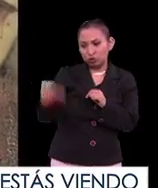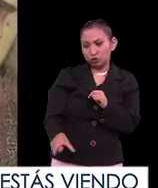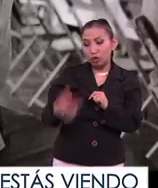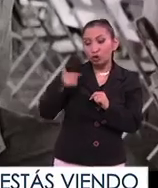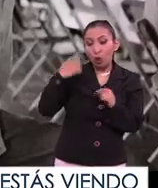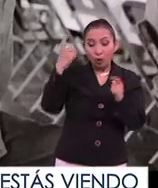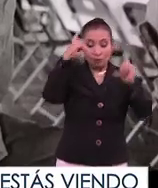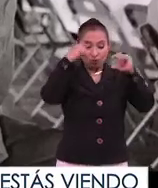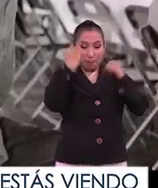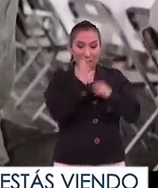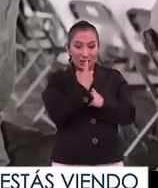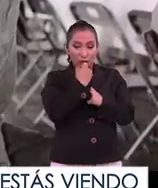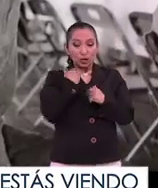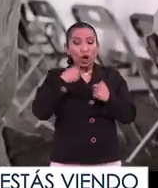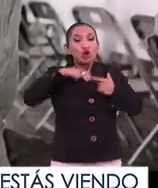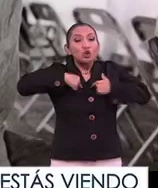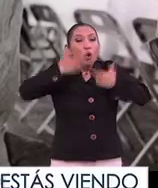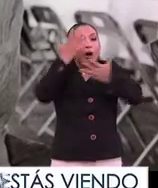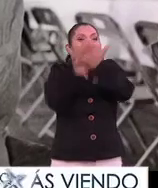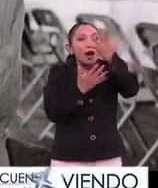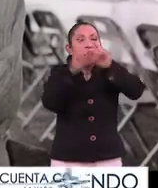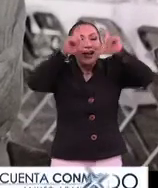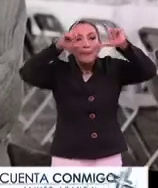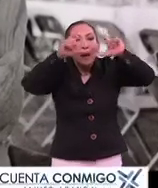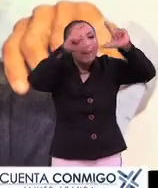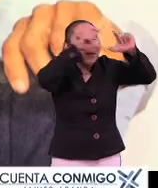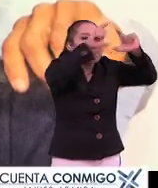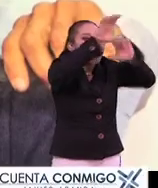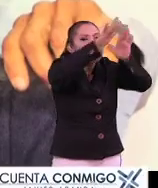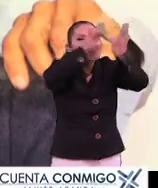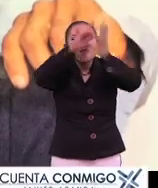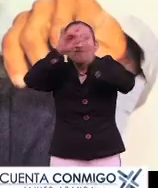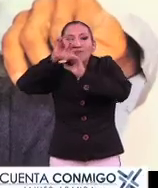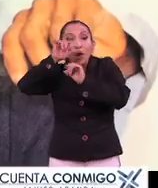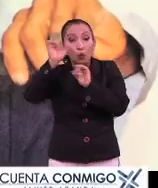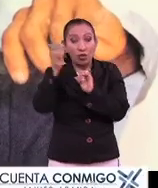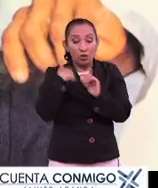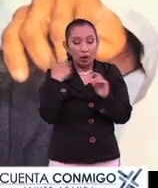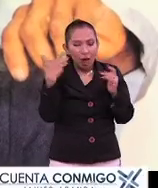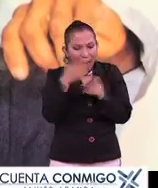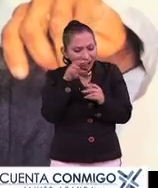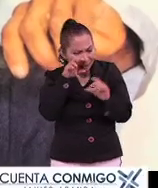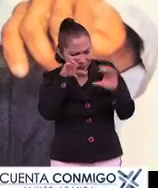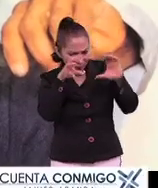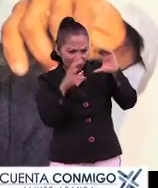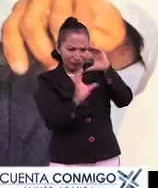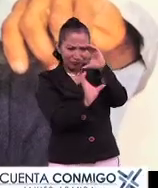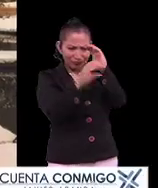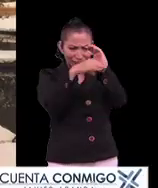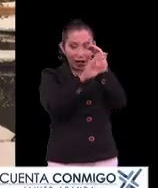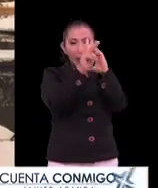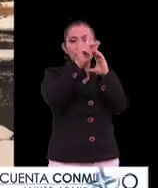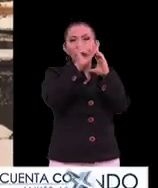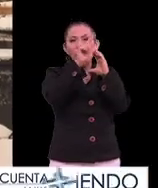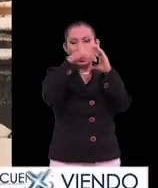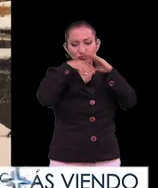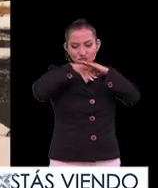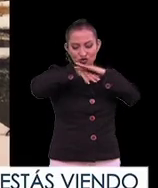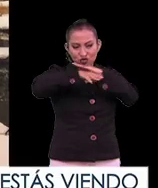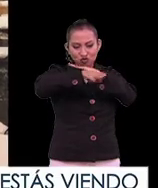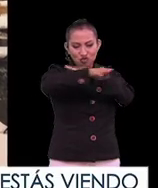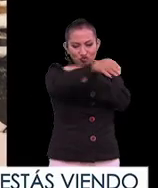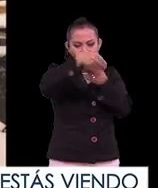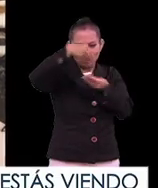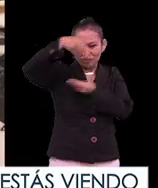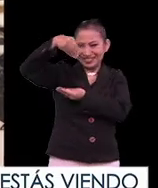de la fotografía, sino como él como fotógrafo, ¿no? Que también cuando descubre la cámara Polaroid, ¿no? Ahí